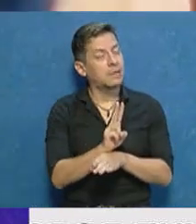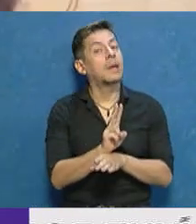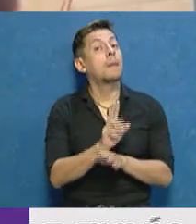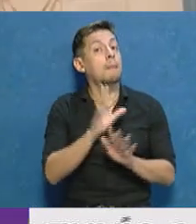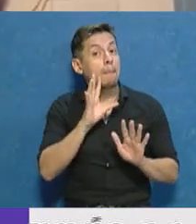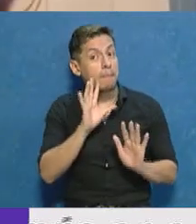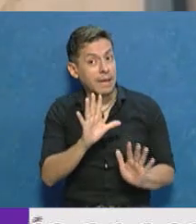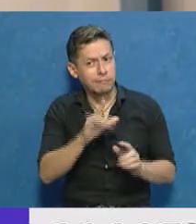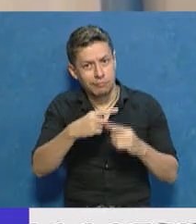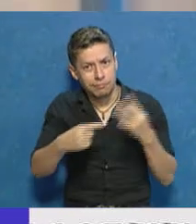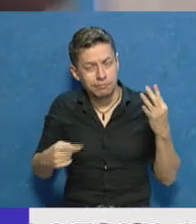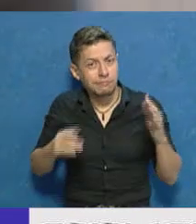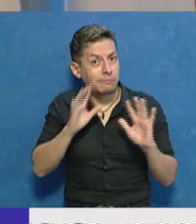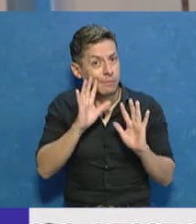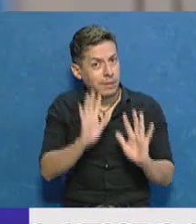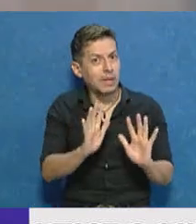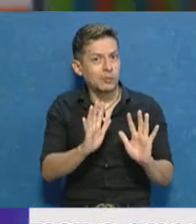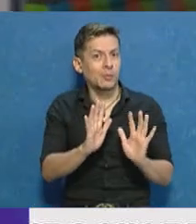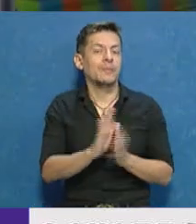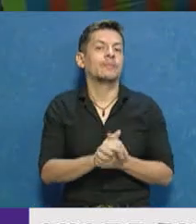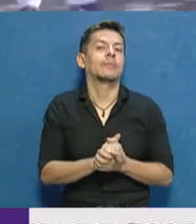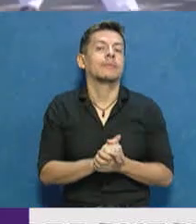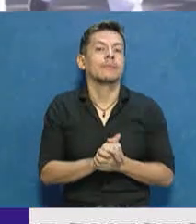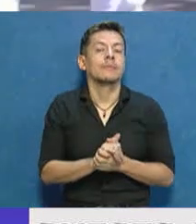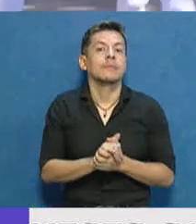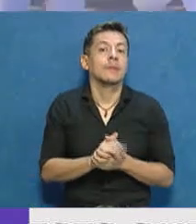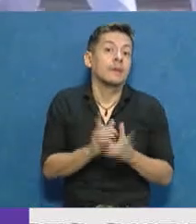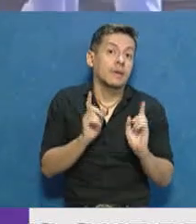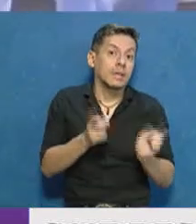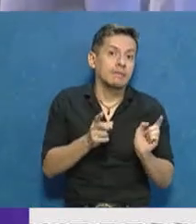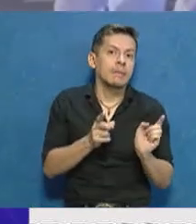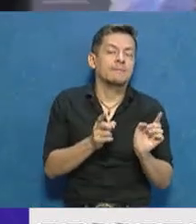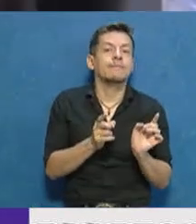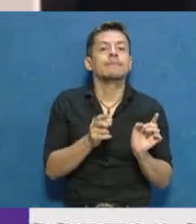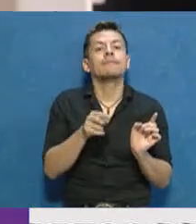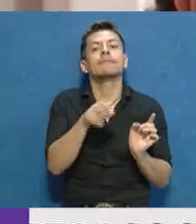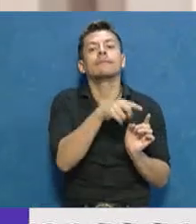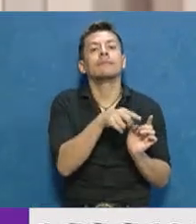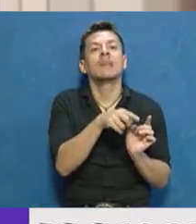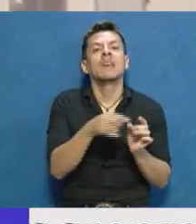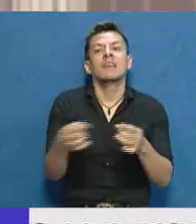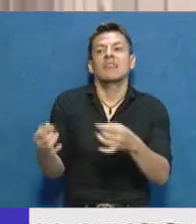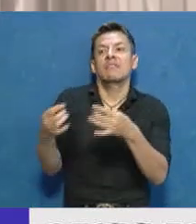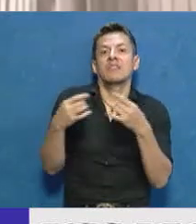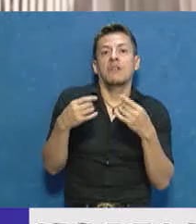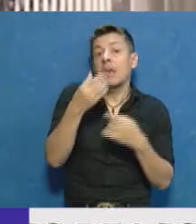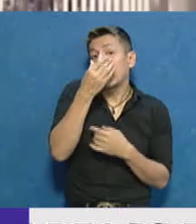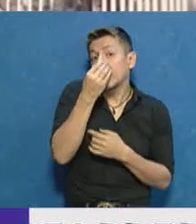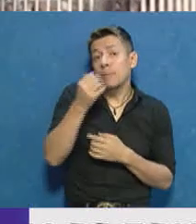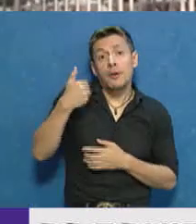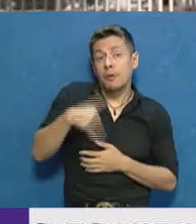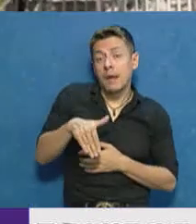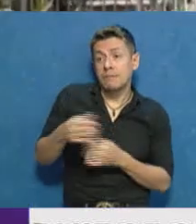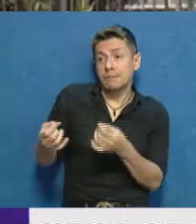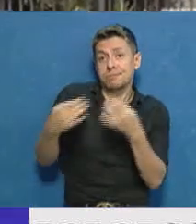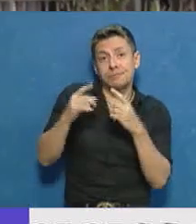medidas preventivas habituales, que además nos van a servir también para que se contagien y contraigan menos infecciones como la gripe, que es una época que se